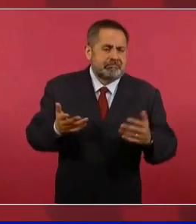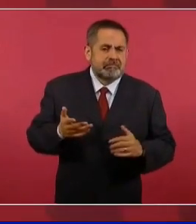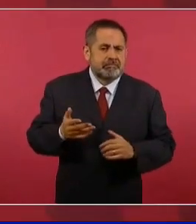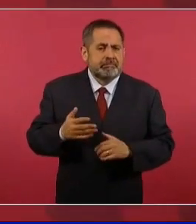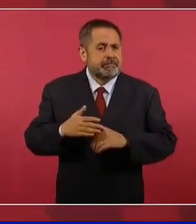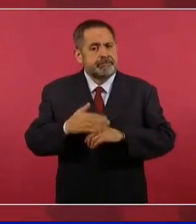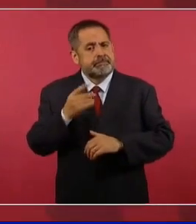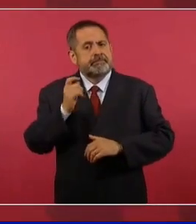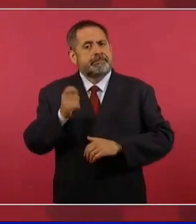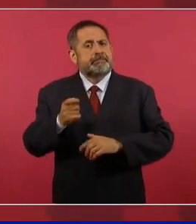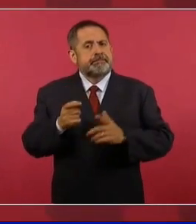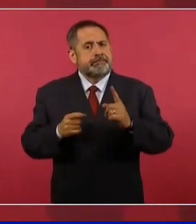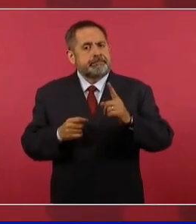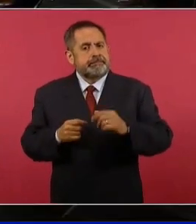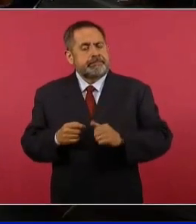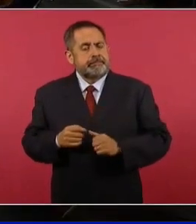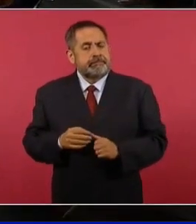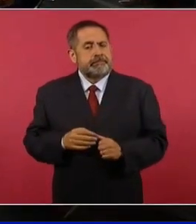porque